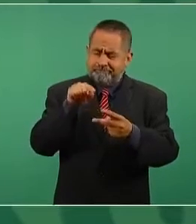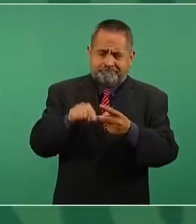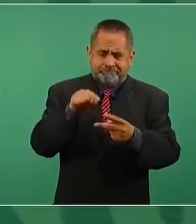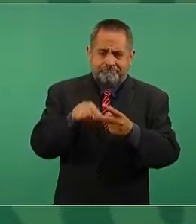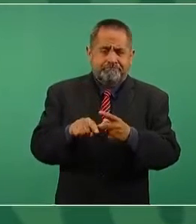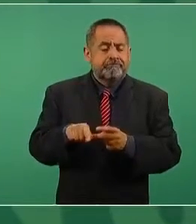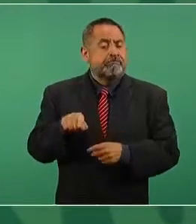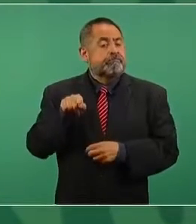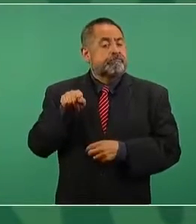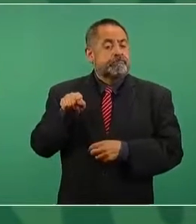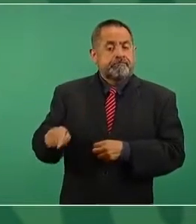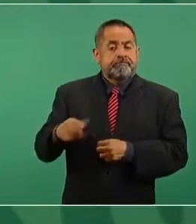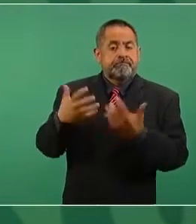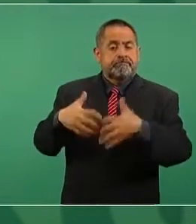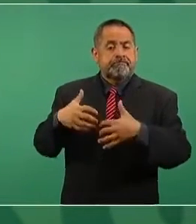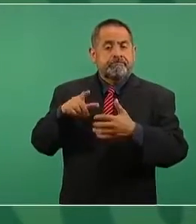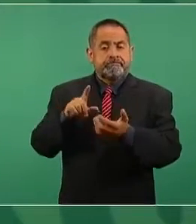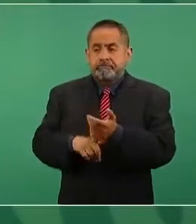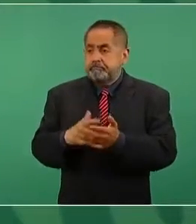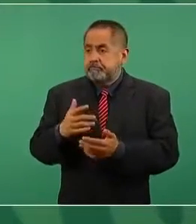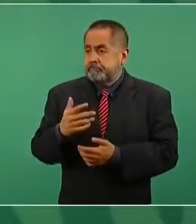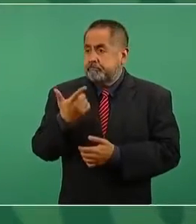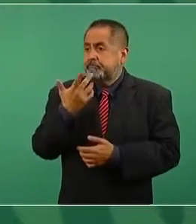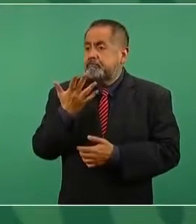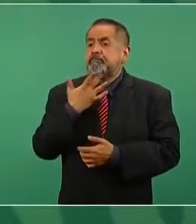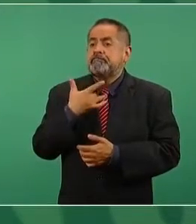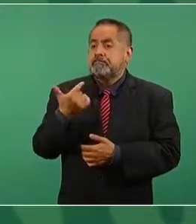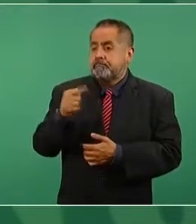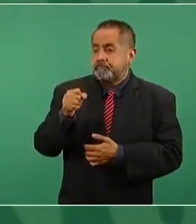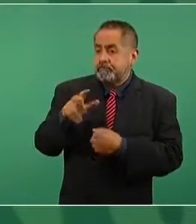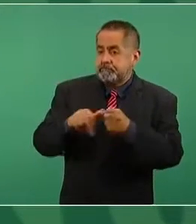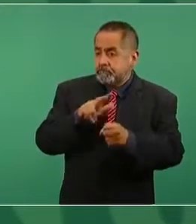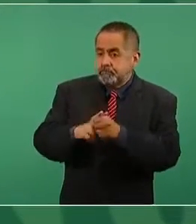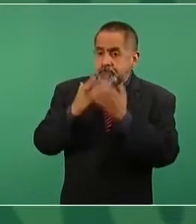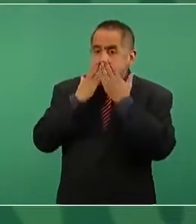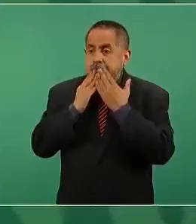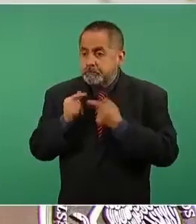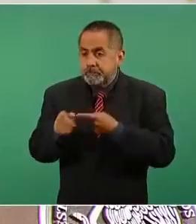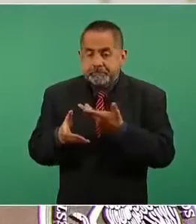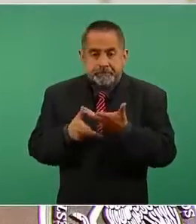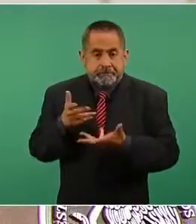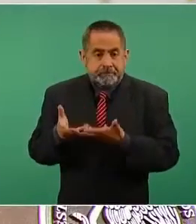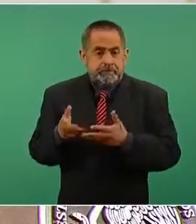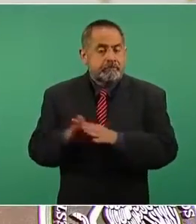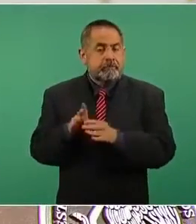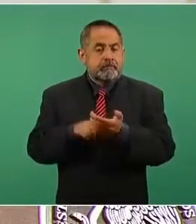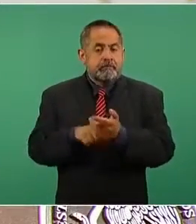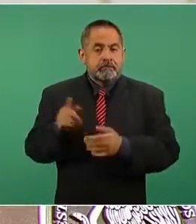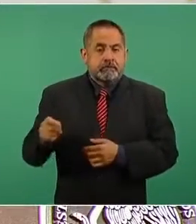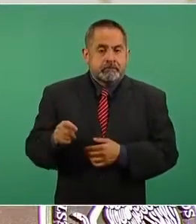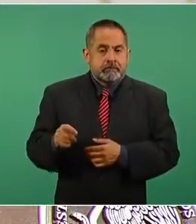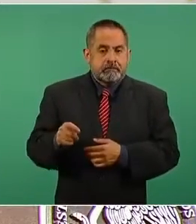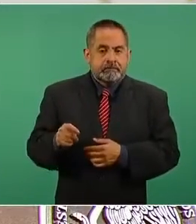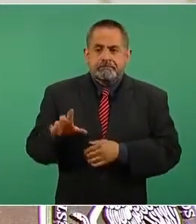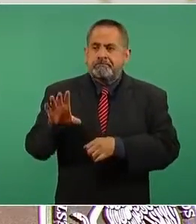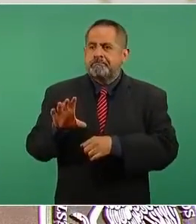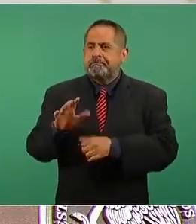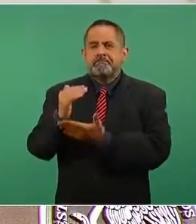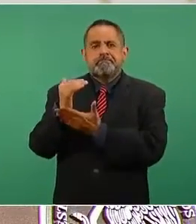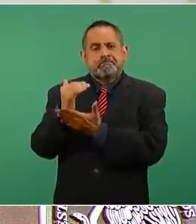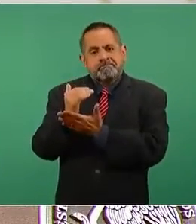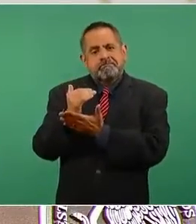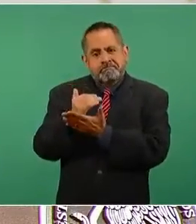La planta, al no tener gas natural, empezó a operar con menos capacidad